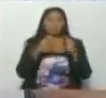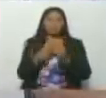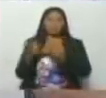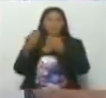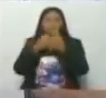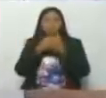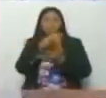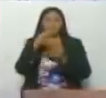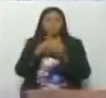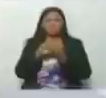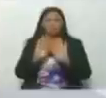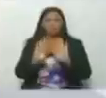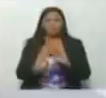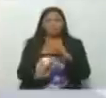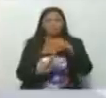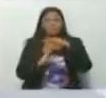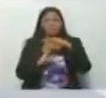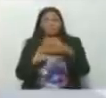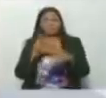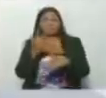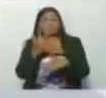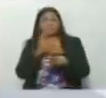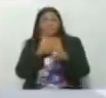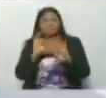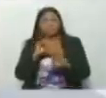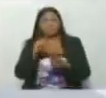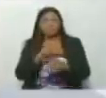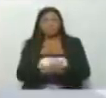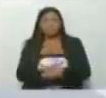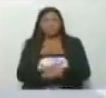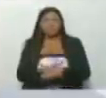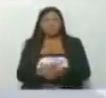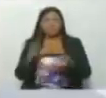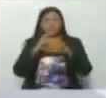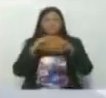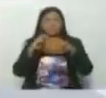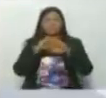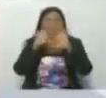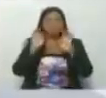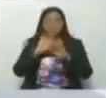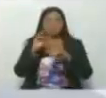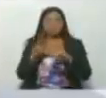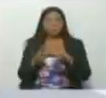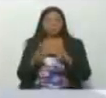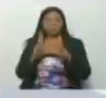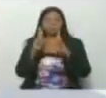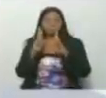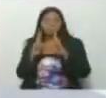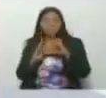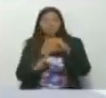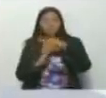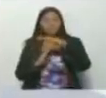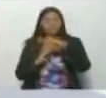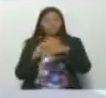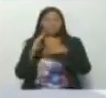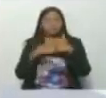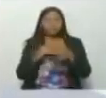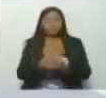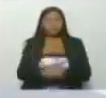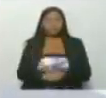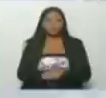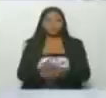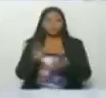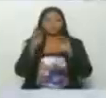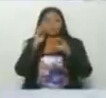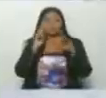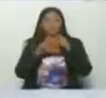diputados lo voy a mantener allí en el tercer punto y vamos a revisar los otros en el corte además para aprovechar y para profundizar en esos puntos y también en